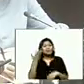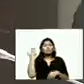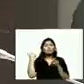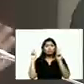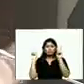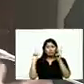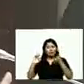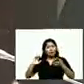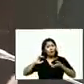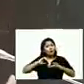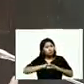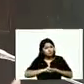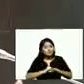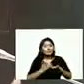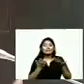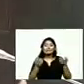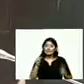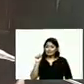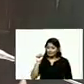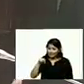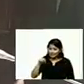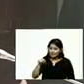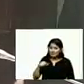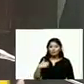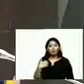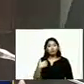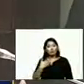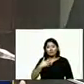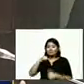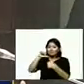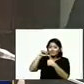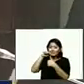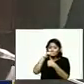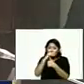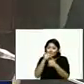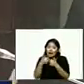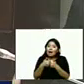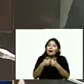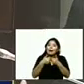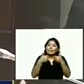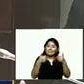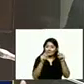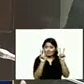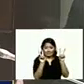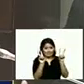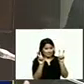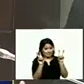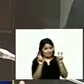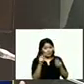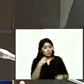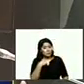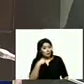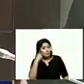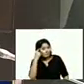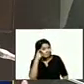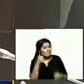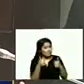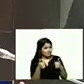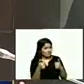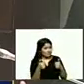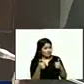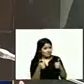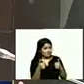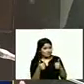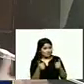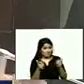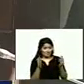Prosperidad? Y nos hemos, sí es cierto, tratado de separar del Triángulo Norte porque nosotros nos hemos posicionado bien. No solo ante Estados